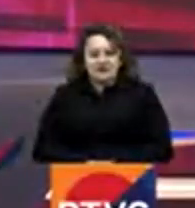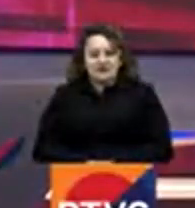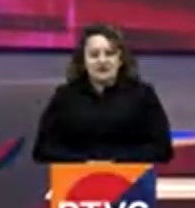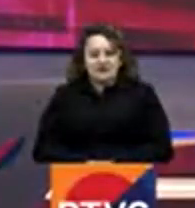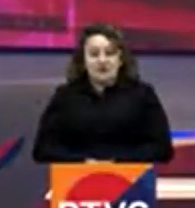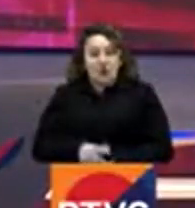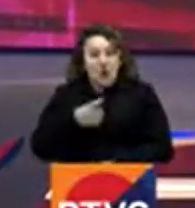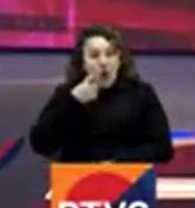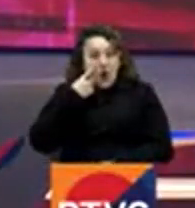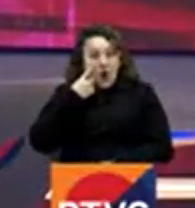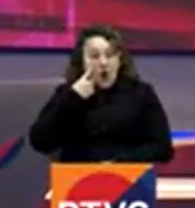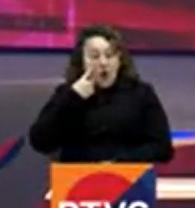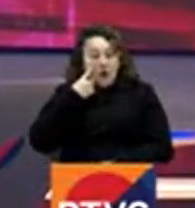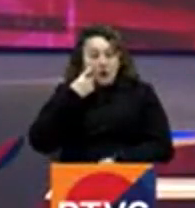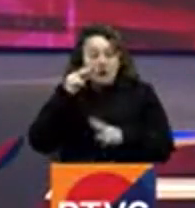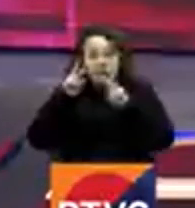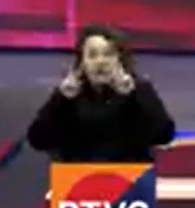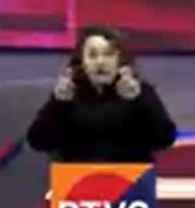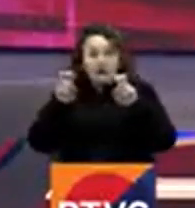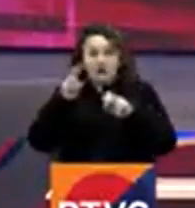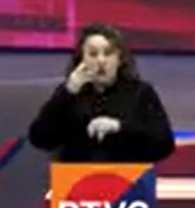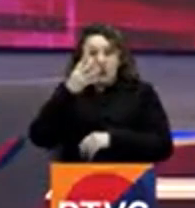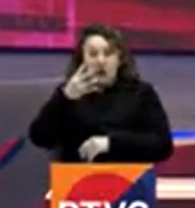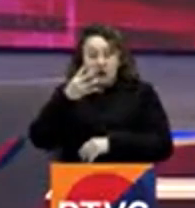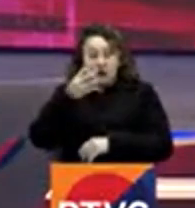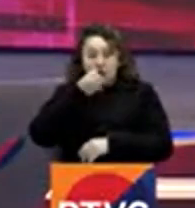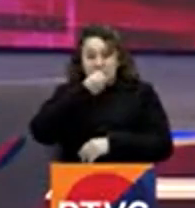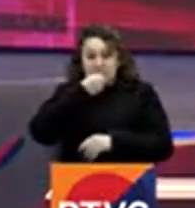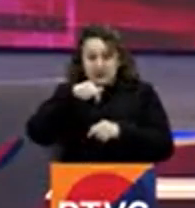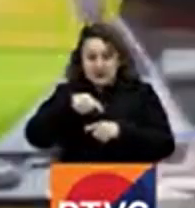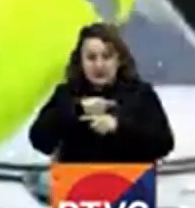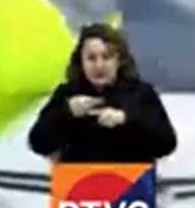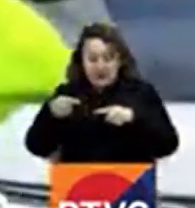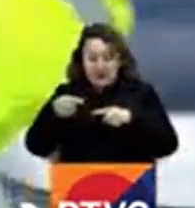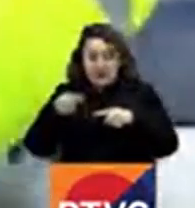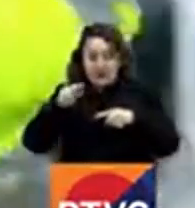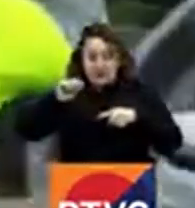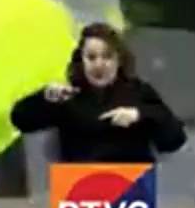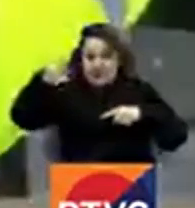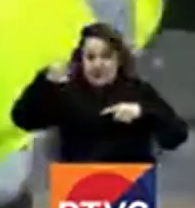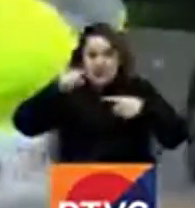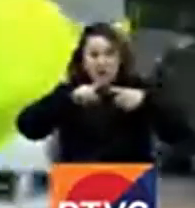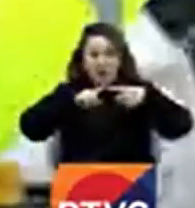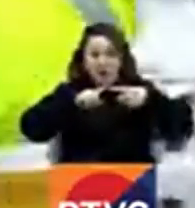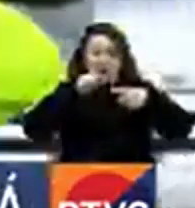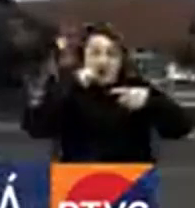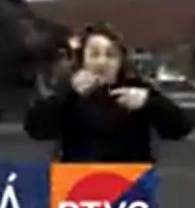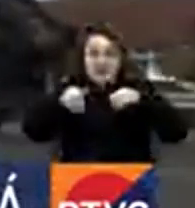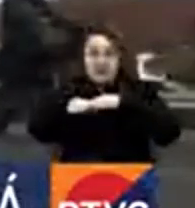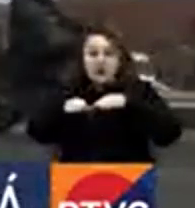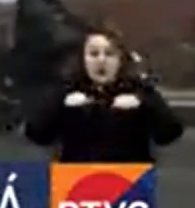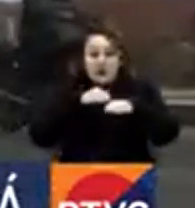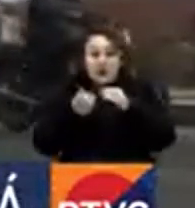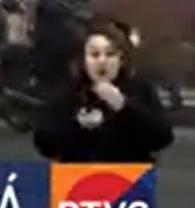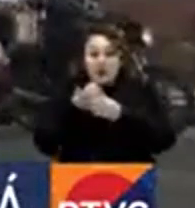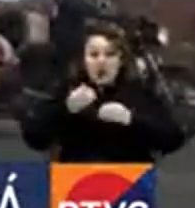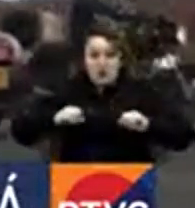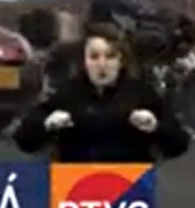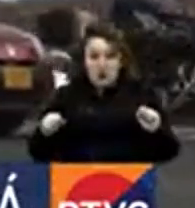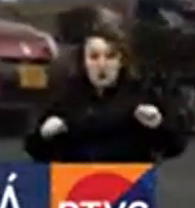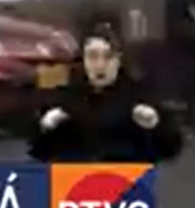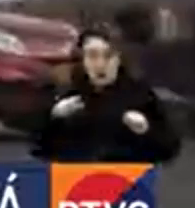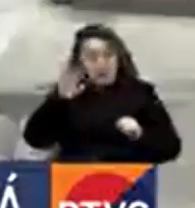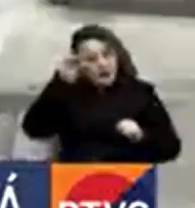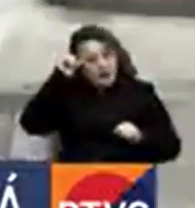Muy atentos, 4 temas será noticia esta semana. El primero, mañana comienza el nuevo pico y placa en Bogotá. Precisamente